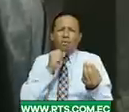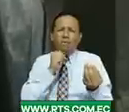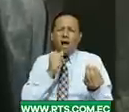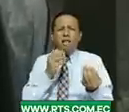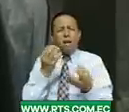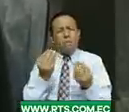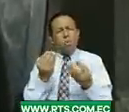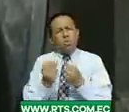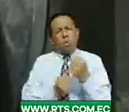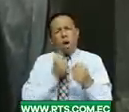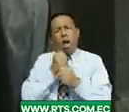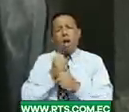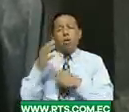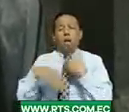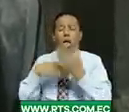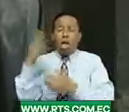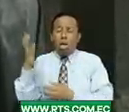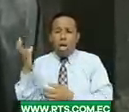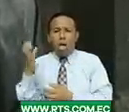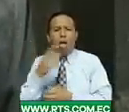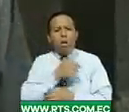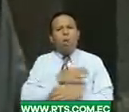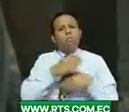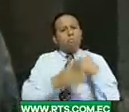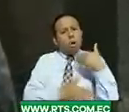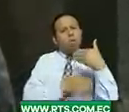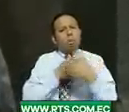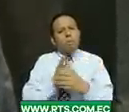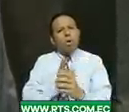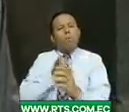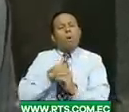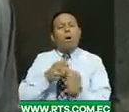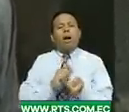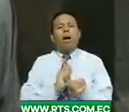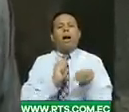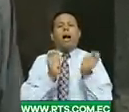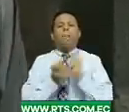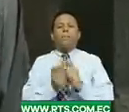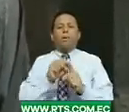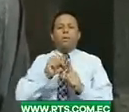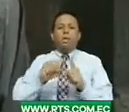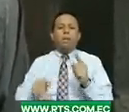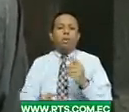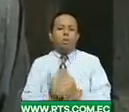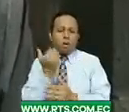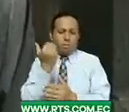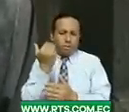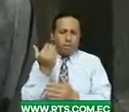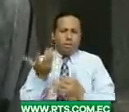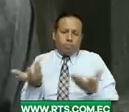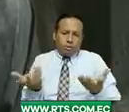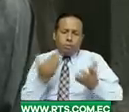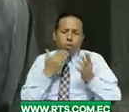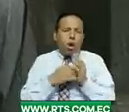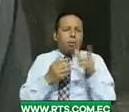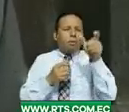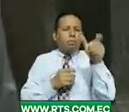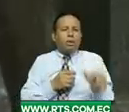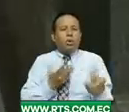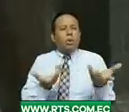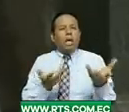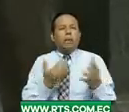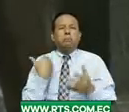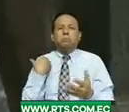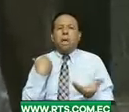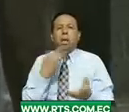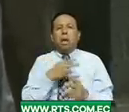sistema nuevo. Por ejemplo, alguien que le falta la mitad de tiempo para jubilarse, él va a entrar la mitad en el sistema actual